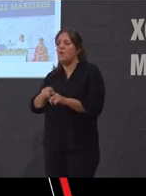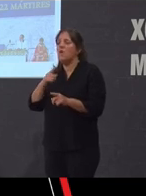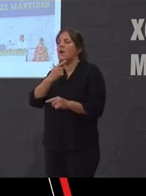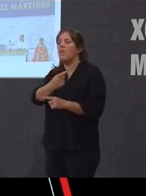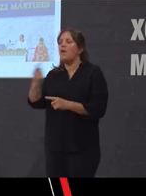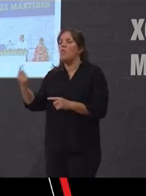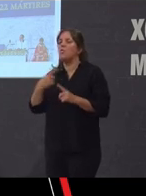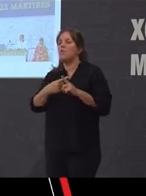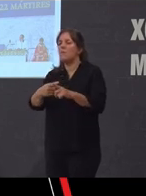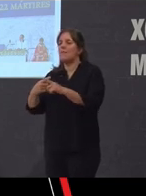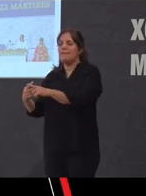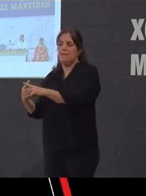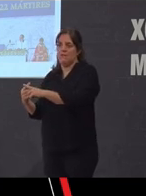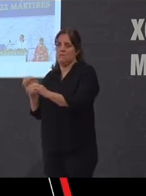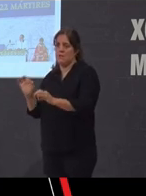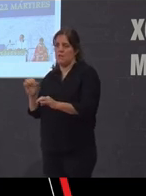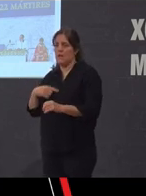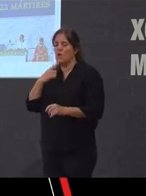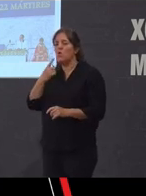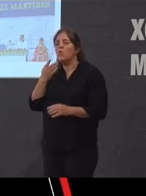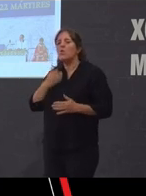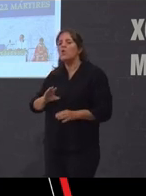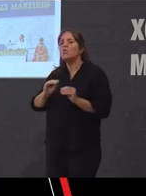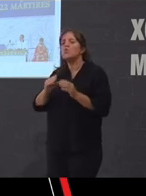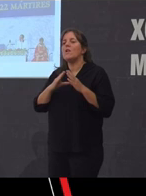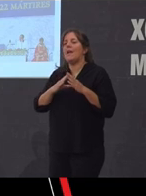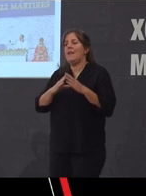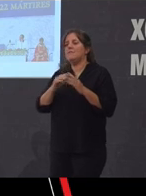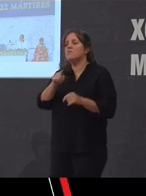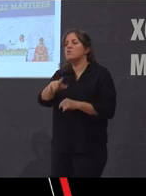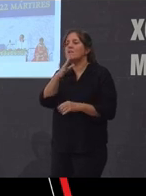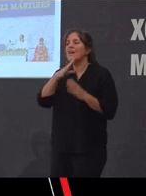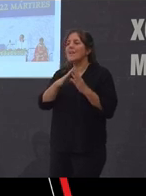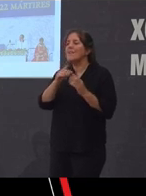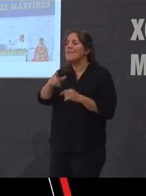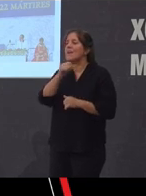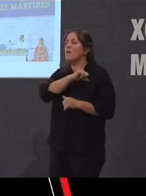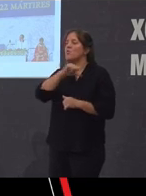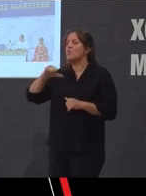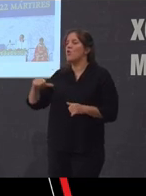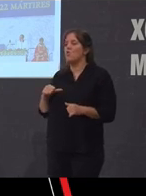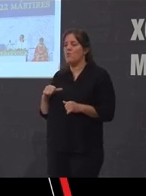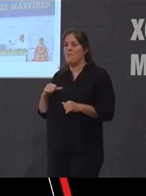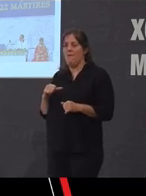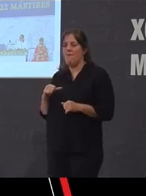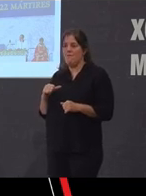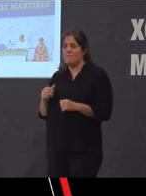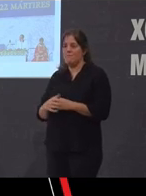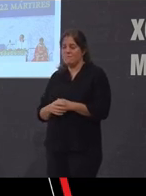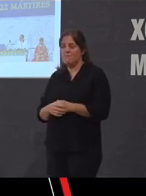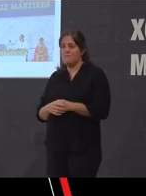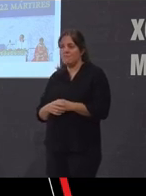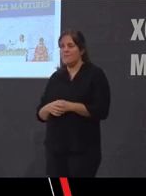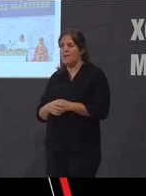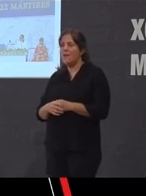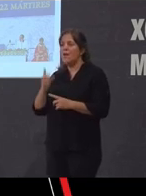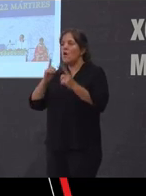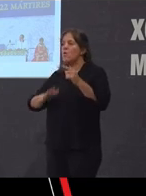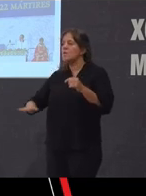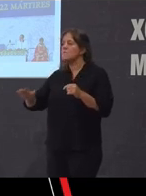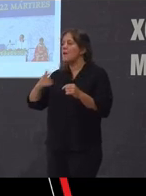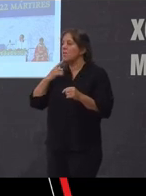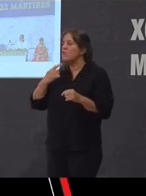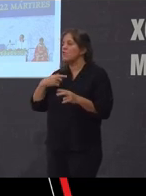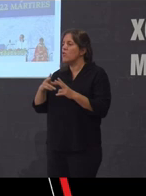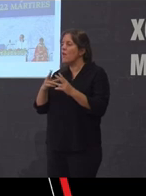fillos a Igrexa. Entón, nese campo a Igrexa vai ter autonomía. Hai espazos sociais no que a Igrexa